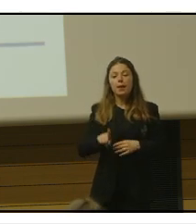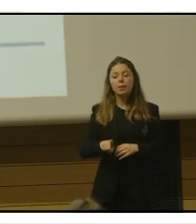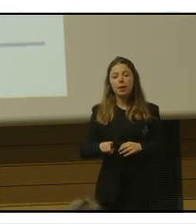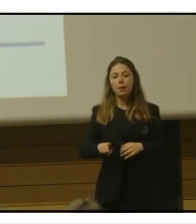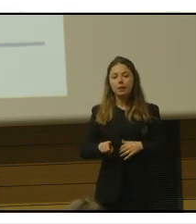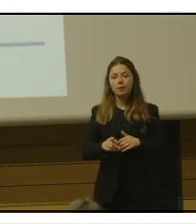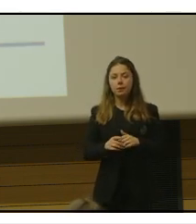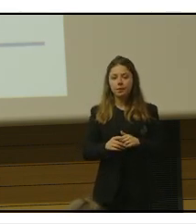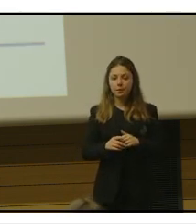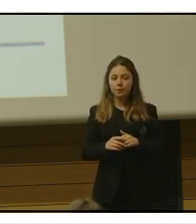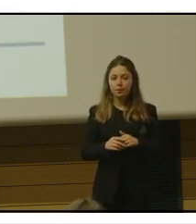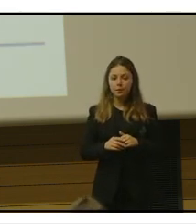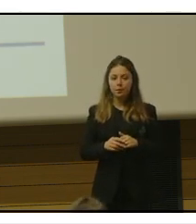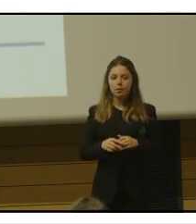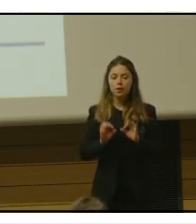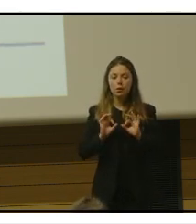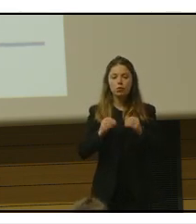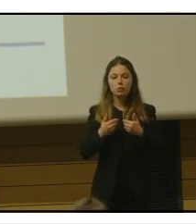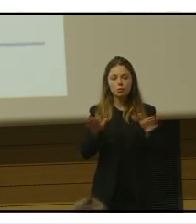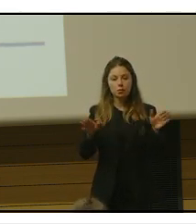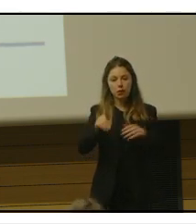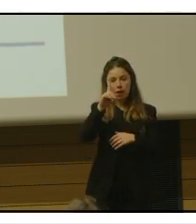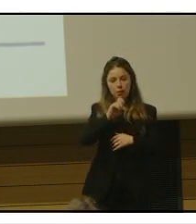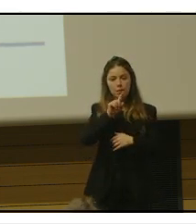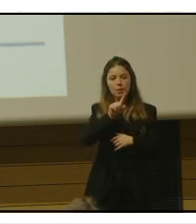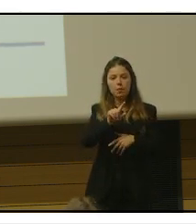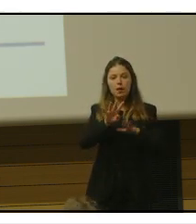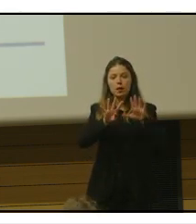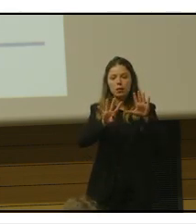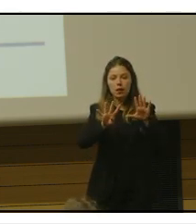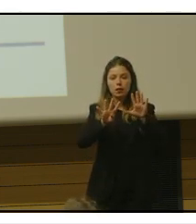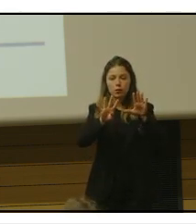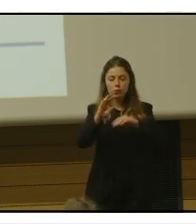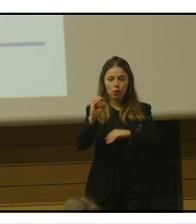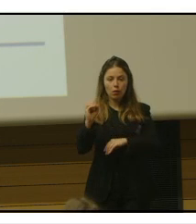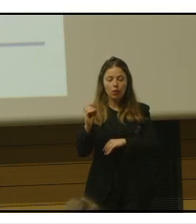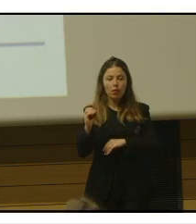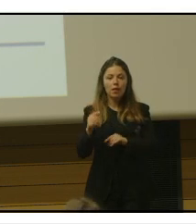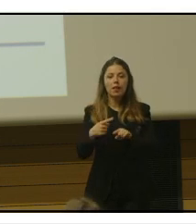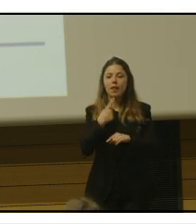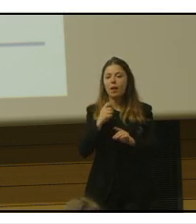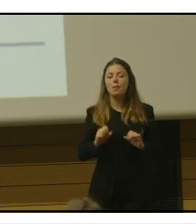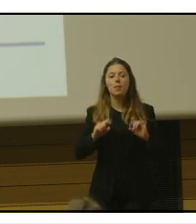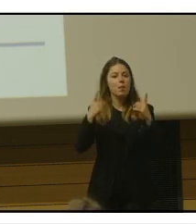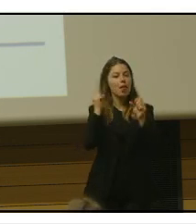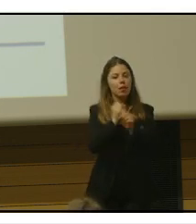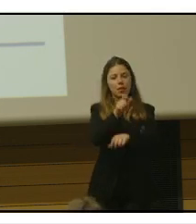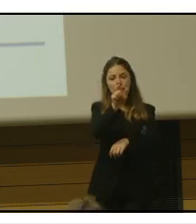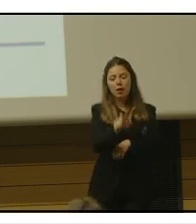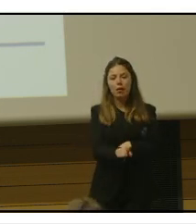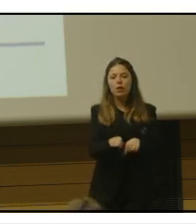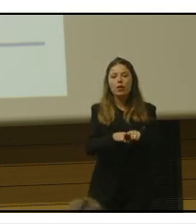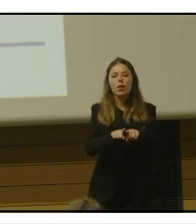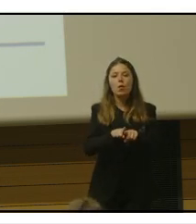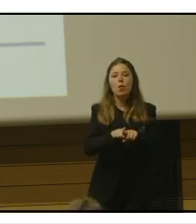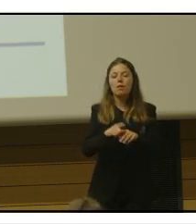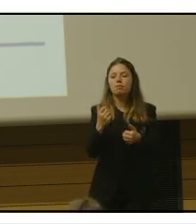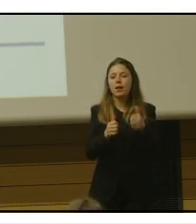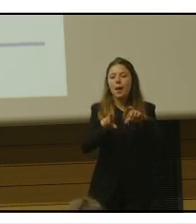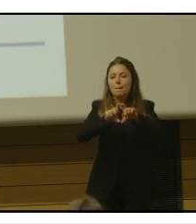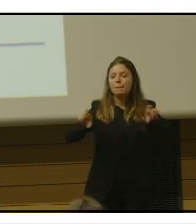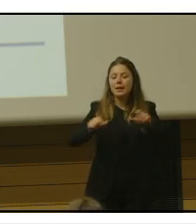pues aparecen, pues en el año 1990 el primer trabajador que le gana, pues un pleito a su